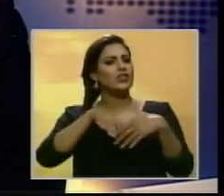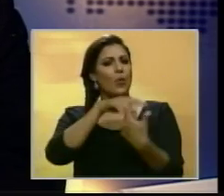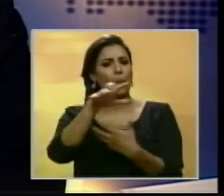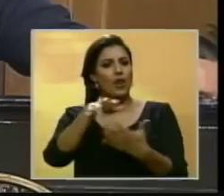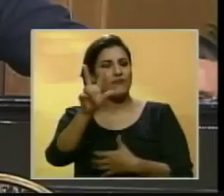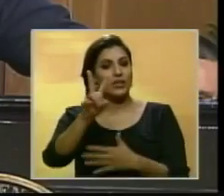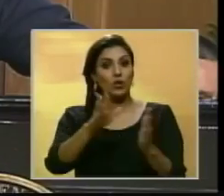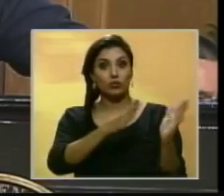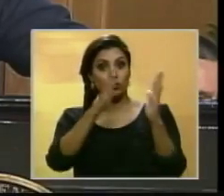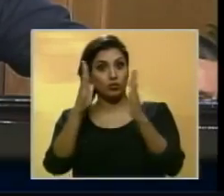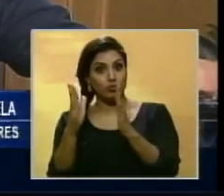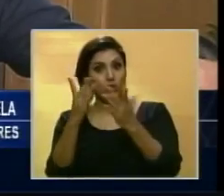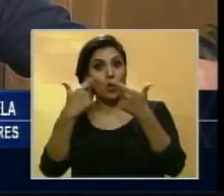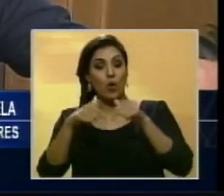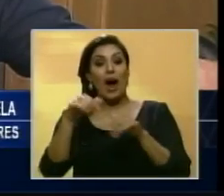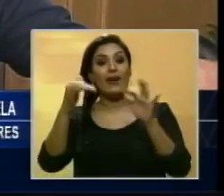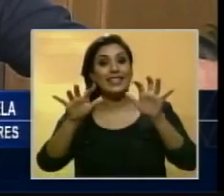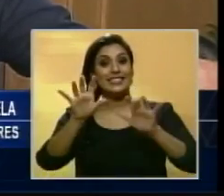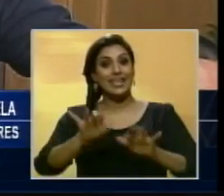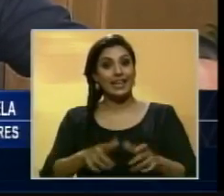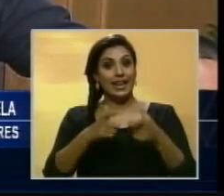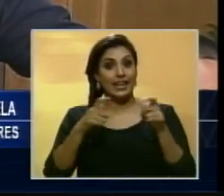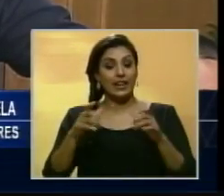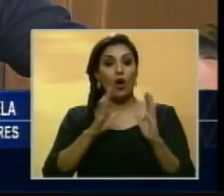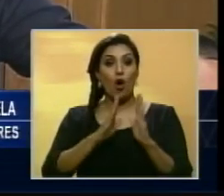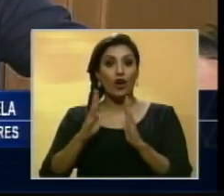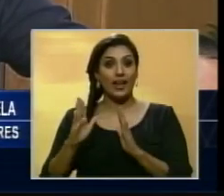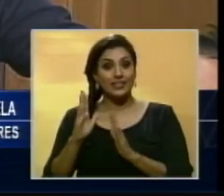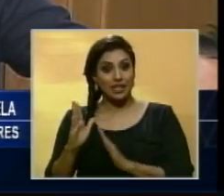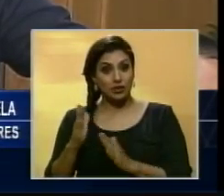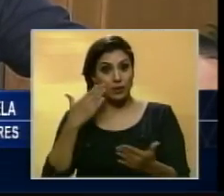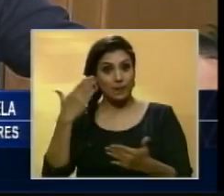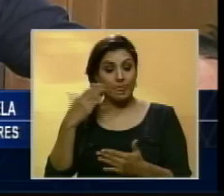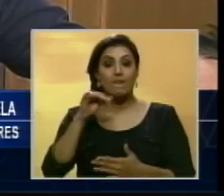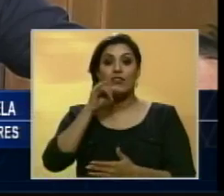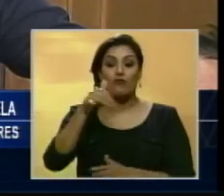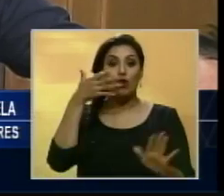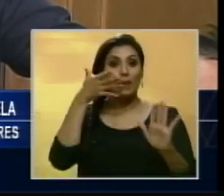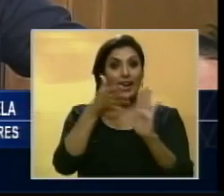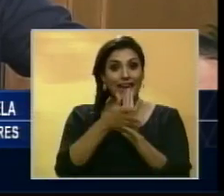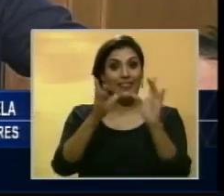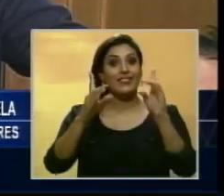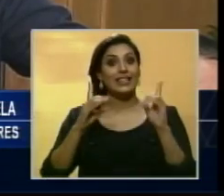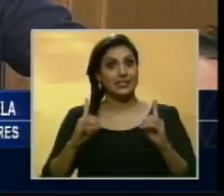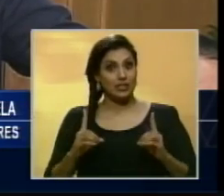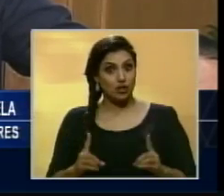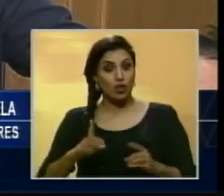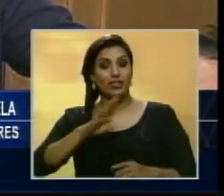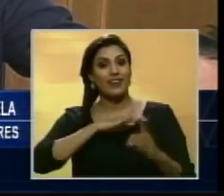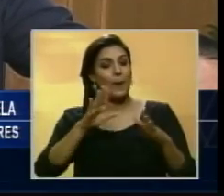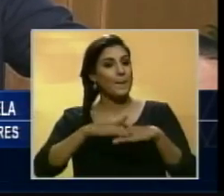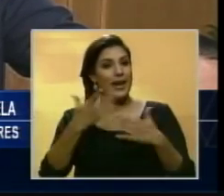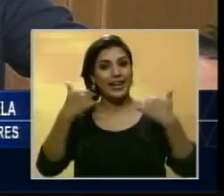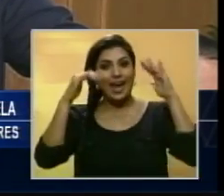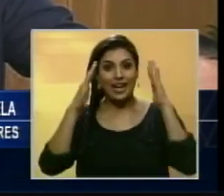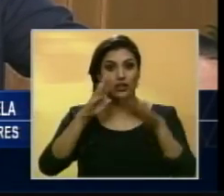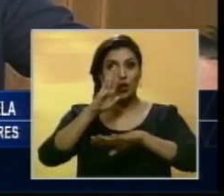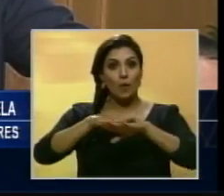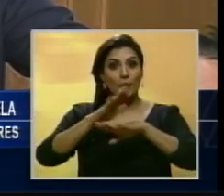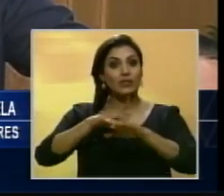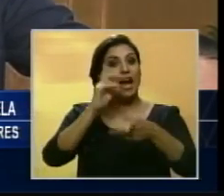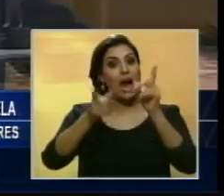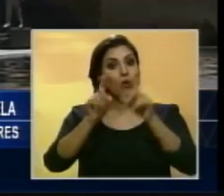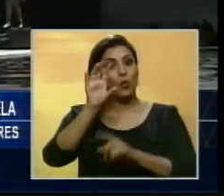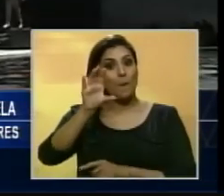Venezuela. Mediante un comunicado, el secretario general del organismo, Ernesto Samper, informó que la decisión fue tomada para atender la solicitud de